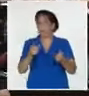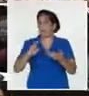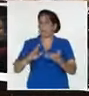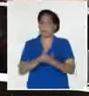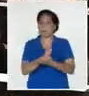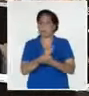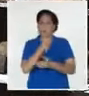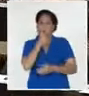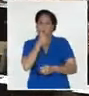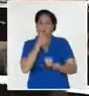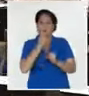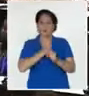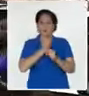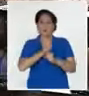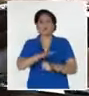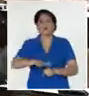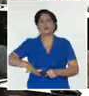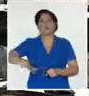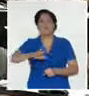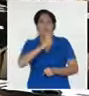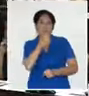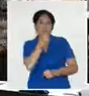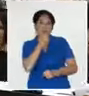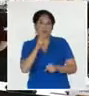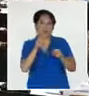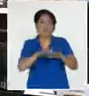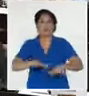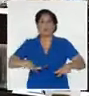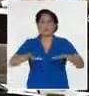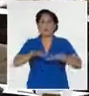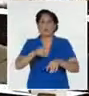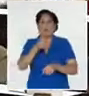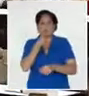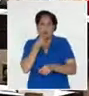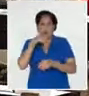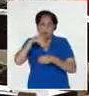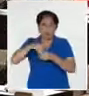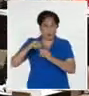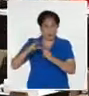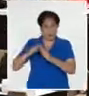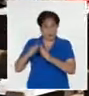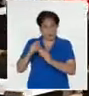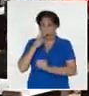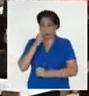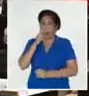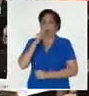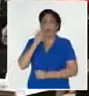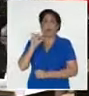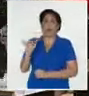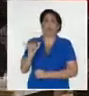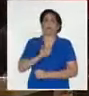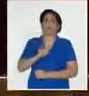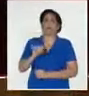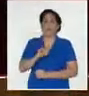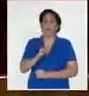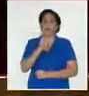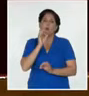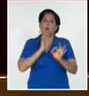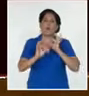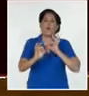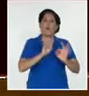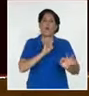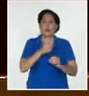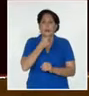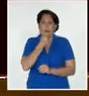al trabajo social, la atención a las situaciones de vulnerabilidad, la atención y cuidados a la tercera